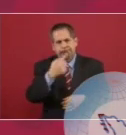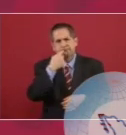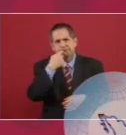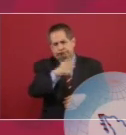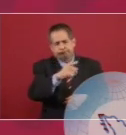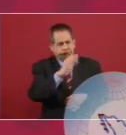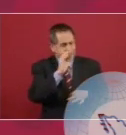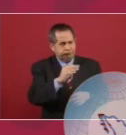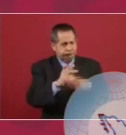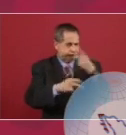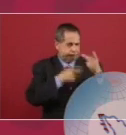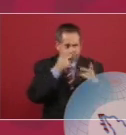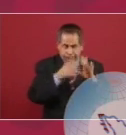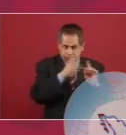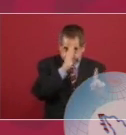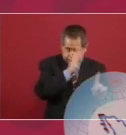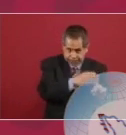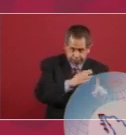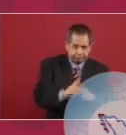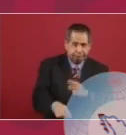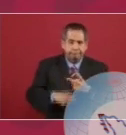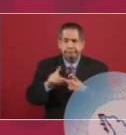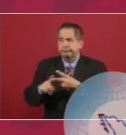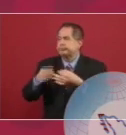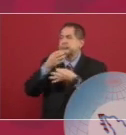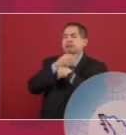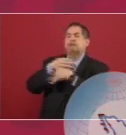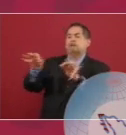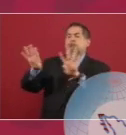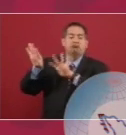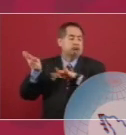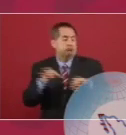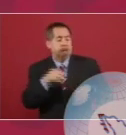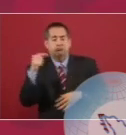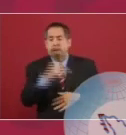pero también es importante la denuncia pública.